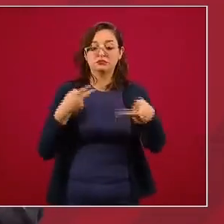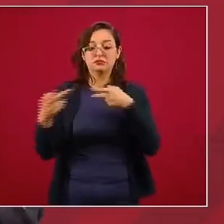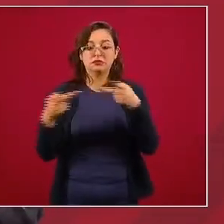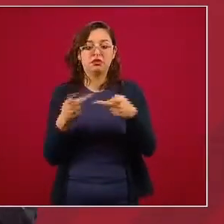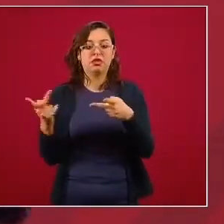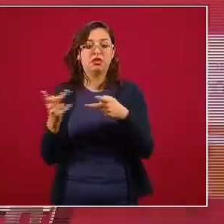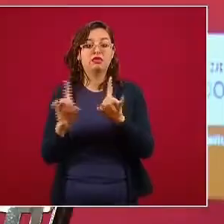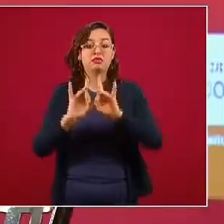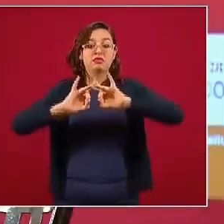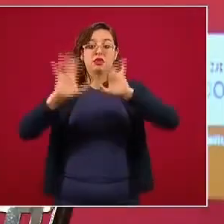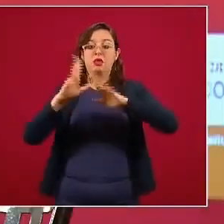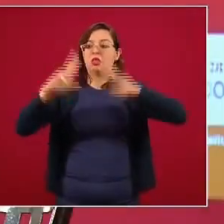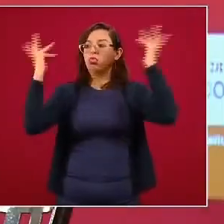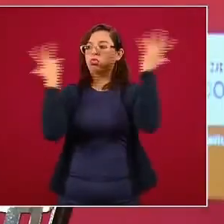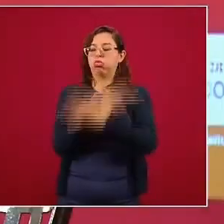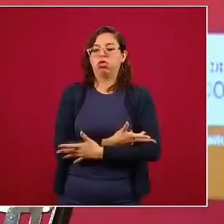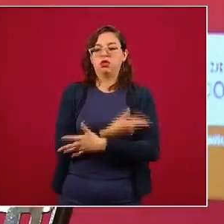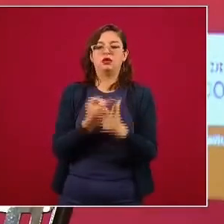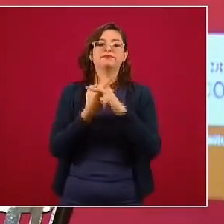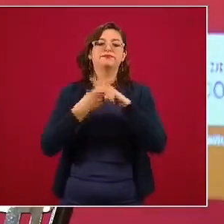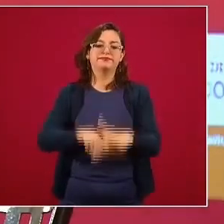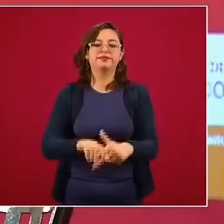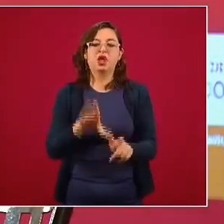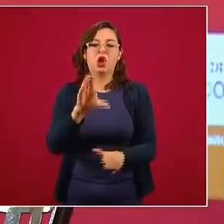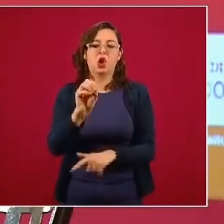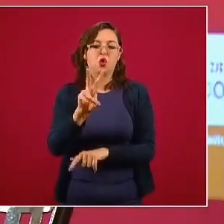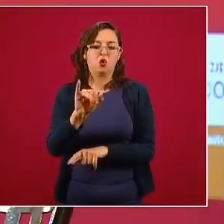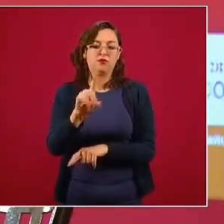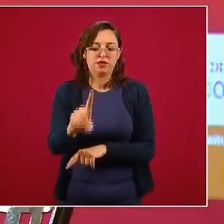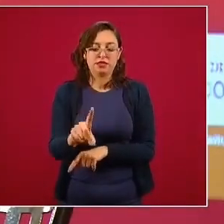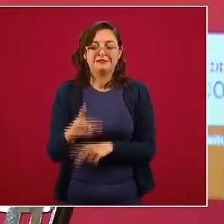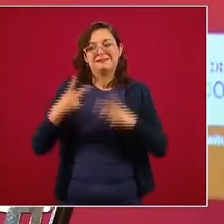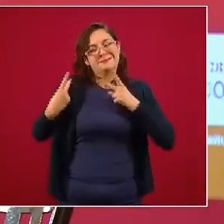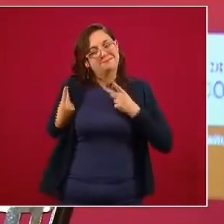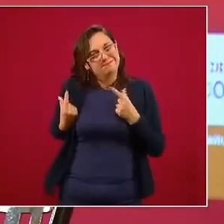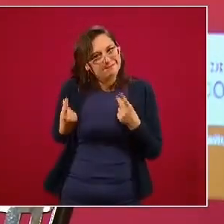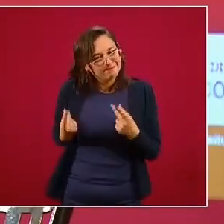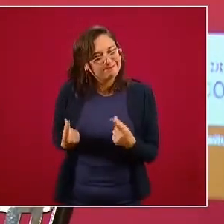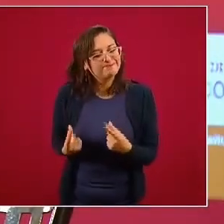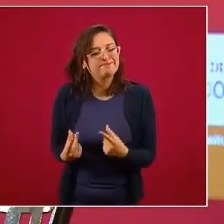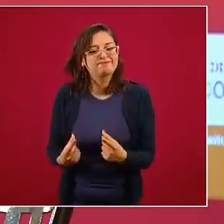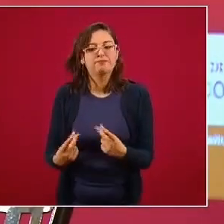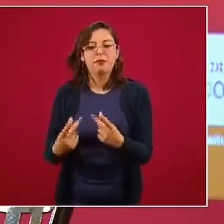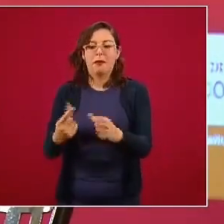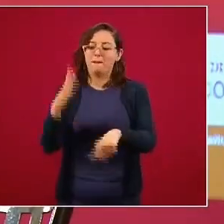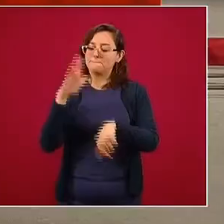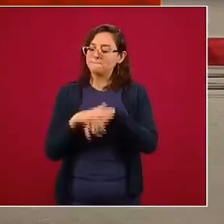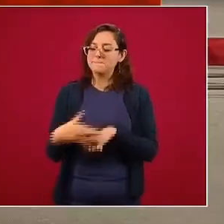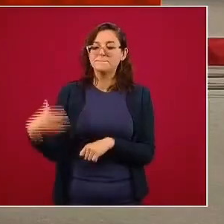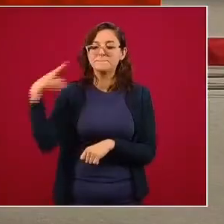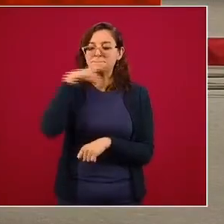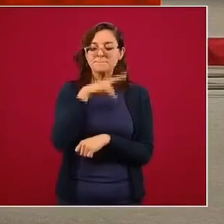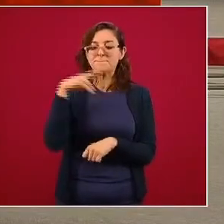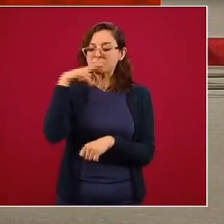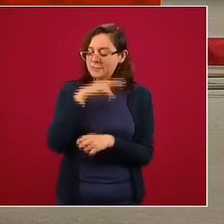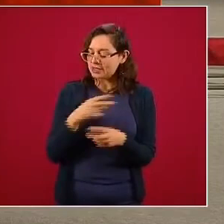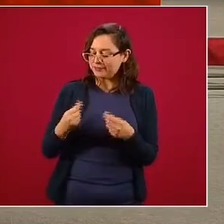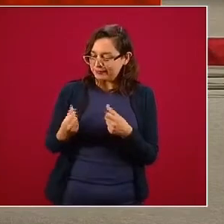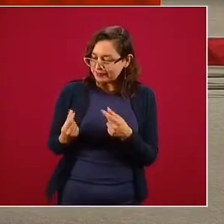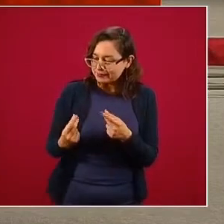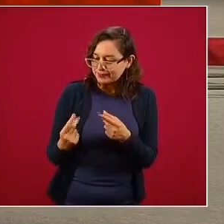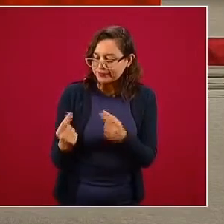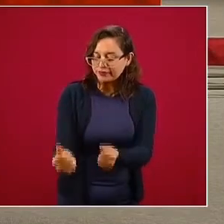cayó el COVID. Entonces, aceleramos el proceso usando las mismas herramientas que habían sido